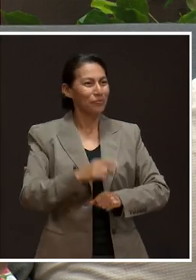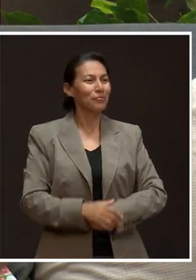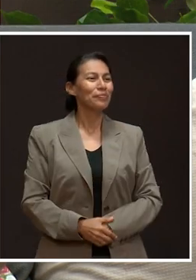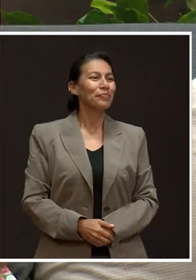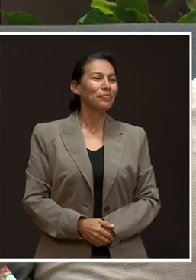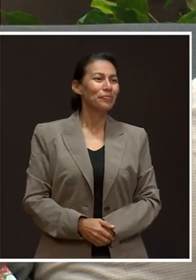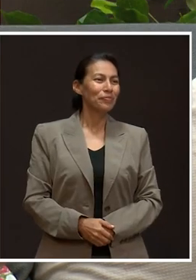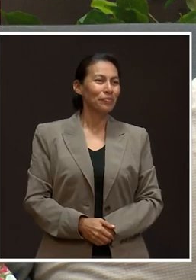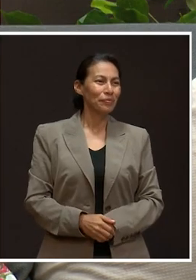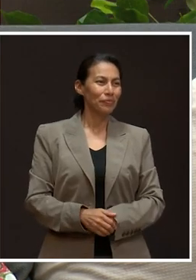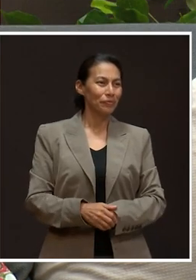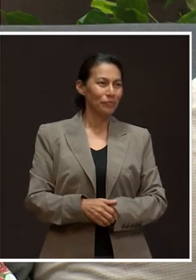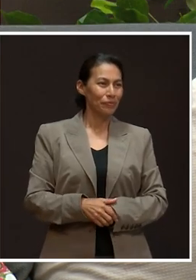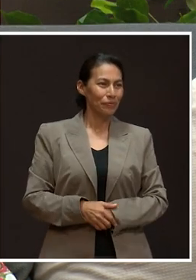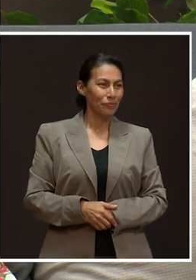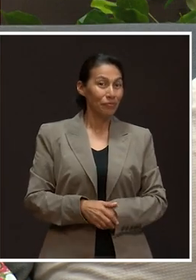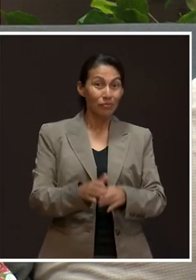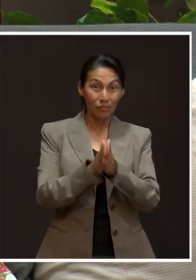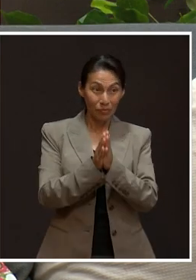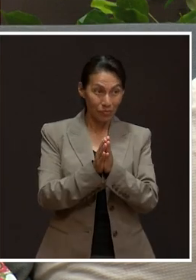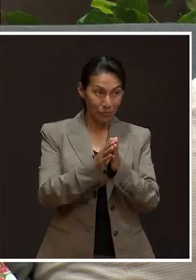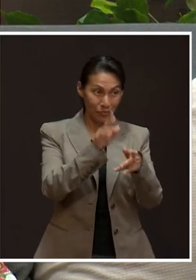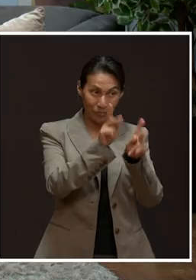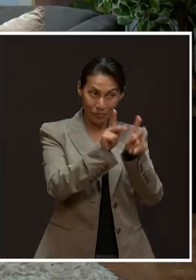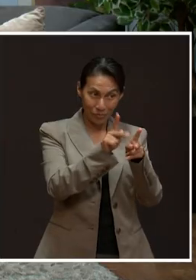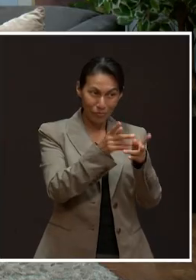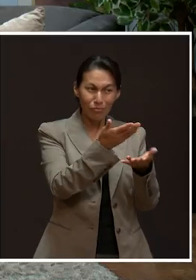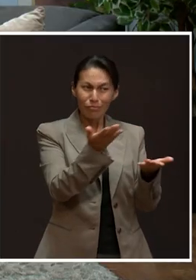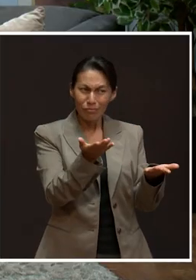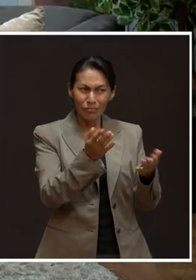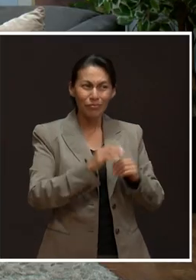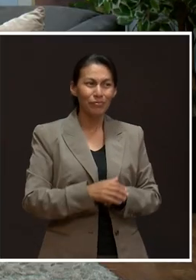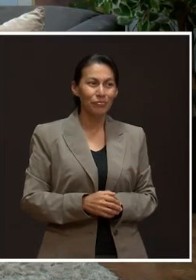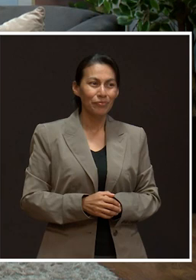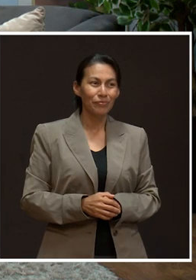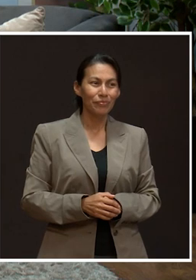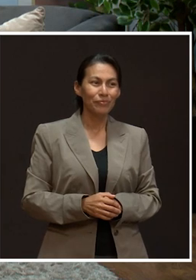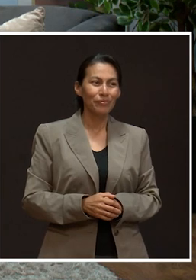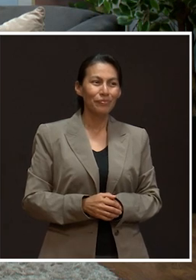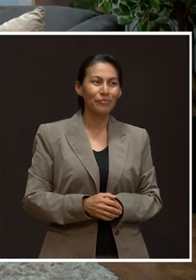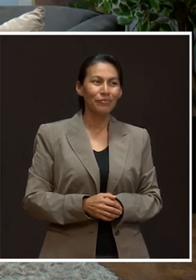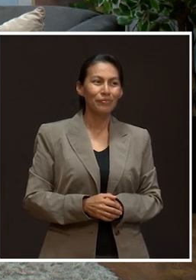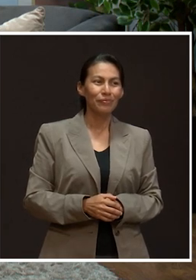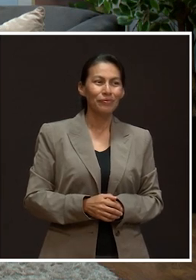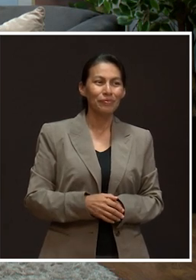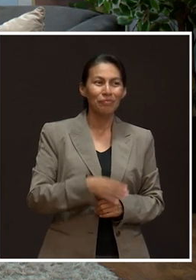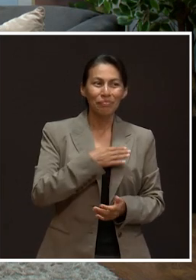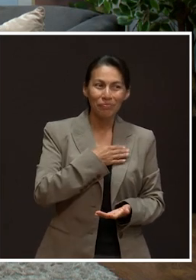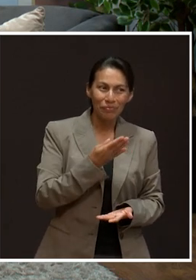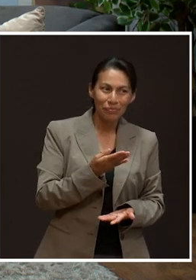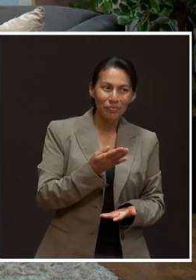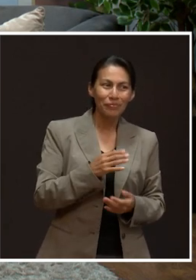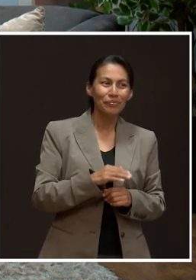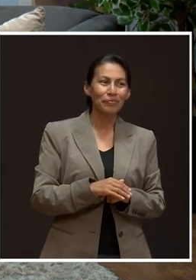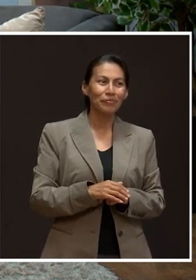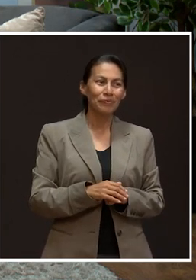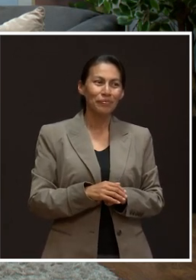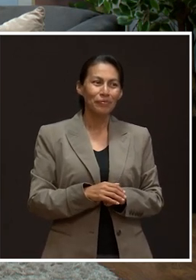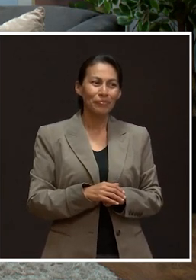Ok. Cuéntanos algo de ti, Marta. Blanca. De Blanca. Bueno,